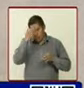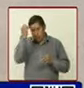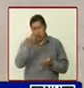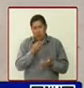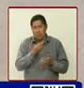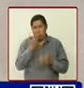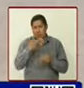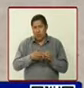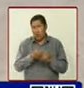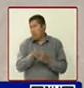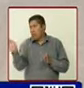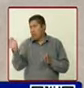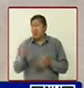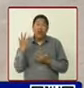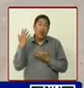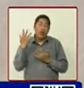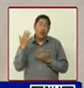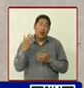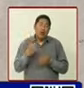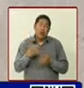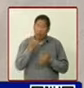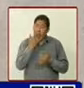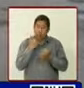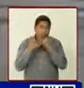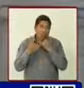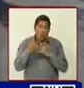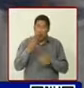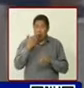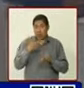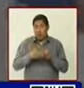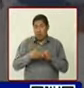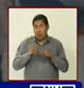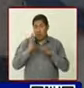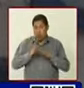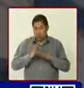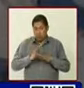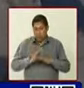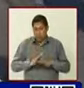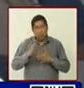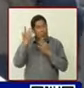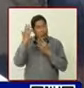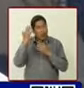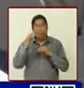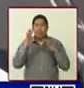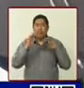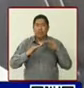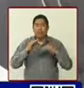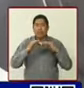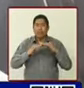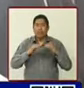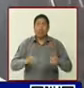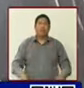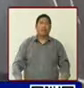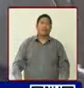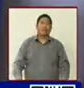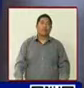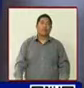de carburantes. Además, esperan que la demanda de carburantes se normalice en las próximas horas.